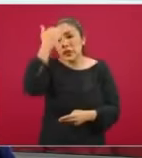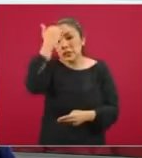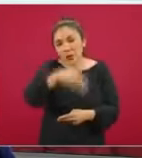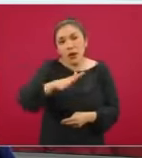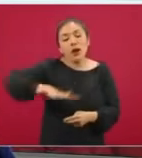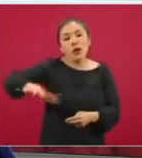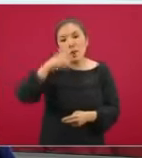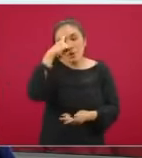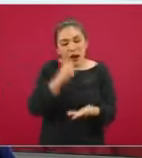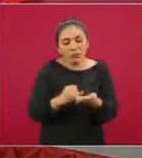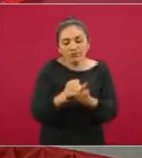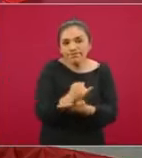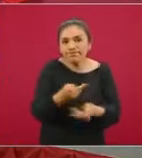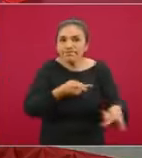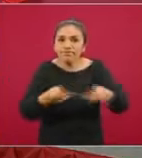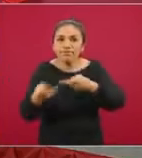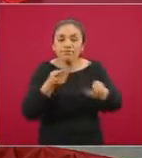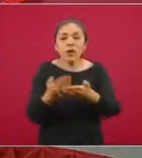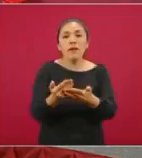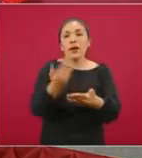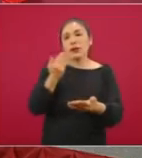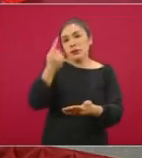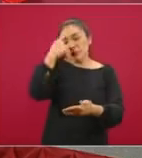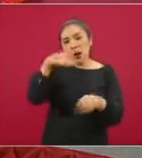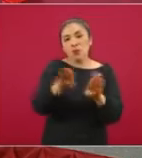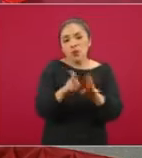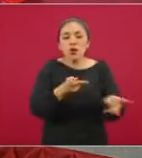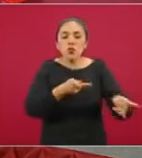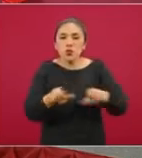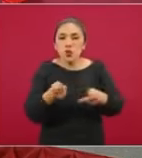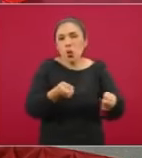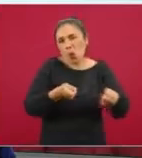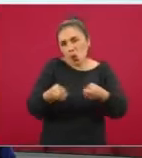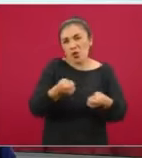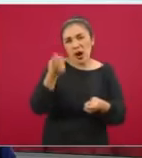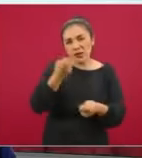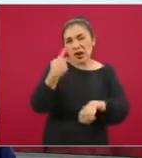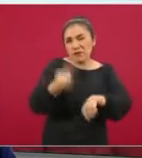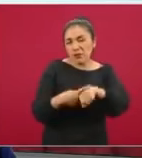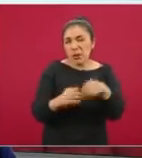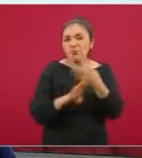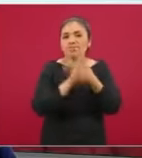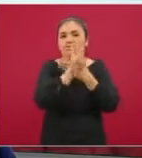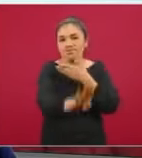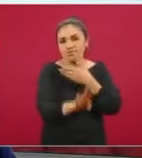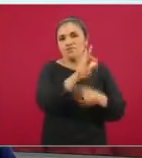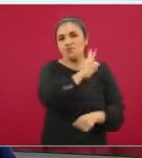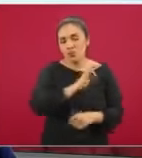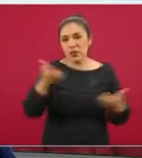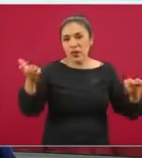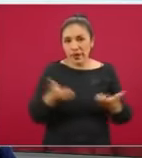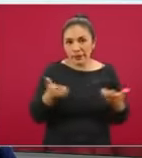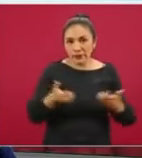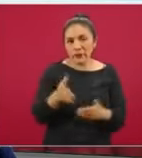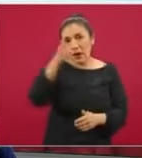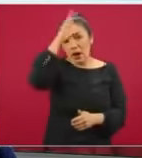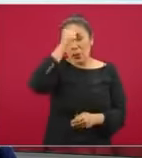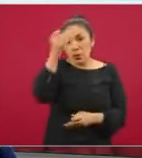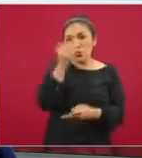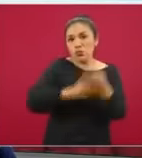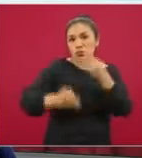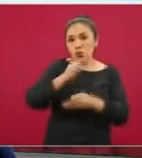que se puedan tomar decisiones para el control del mismo o la prevención en un momento determinado cuando esta